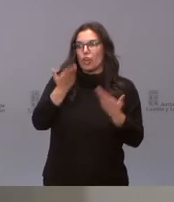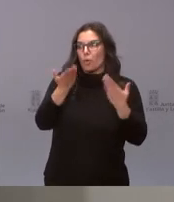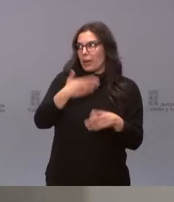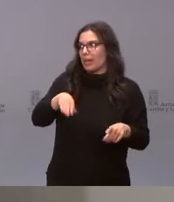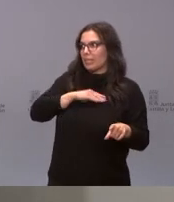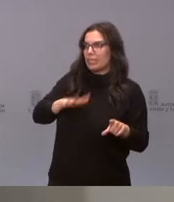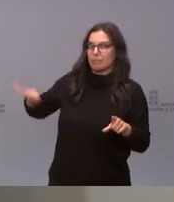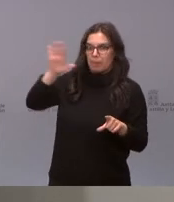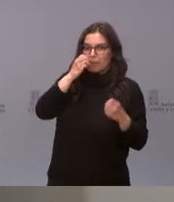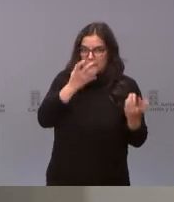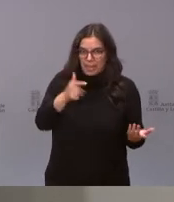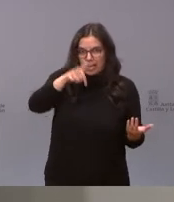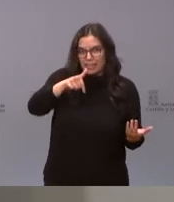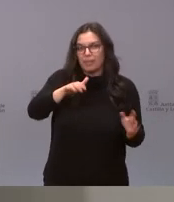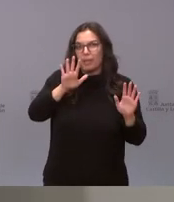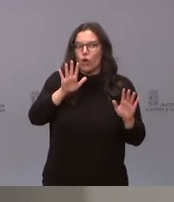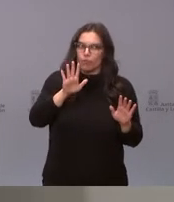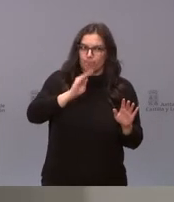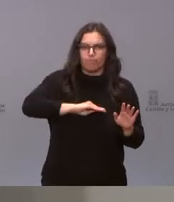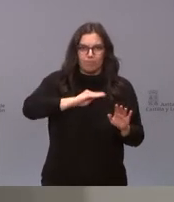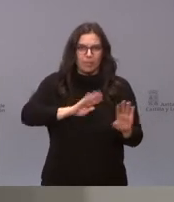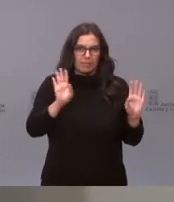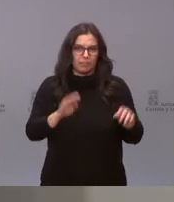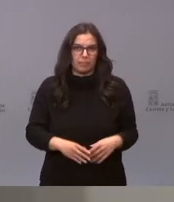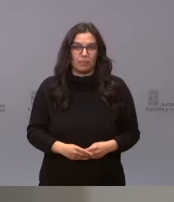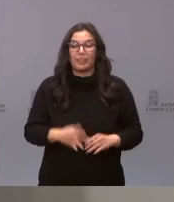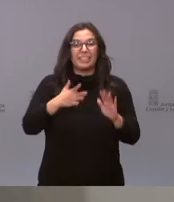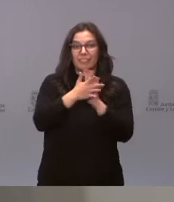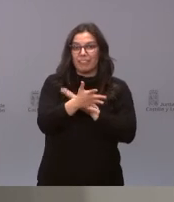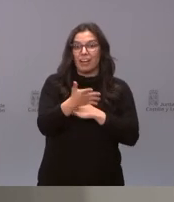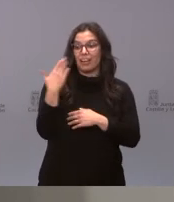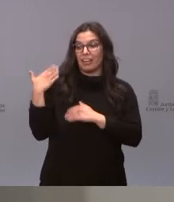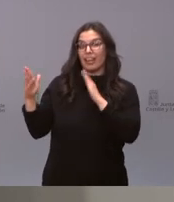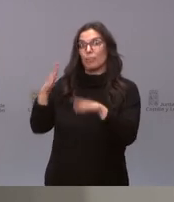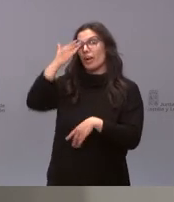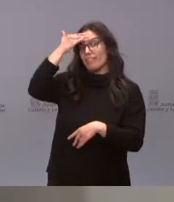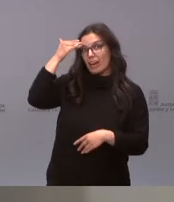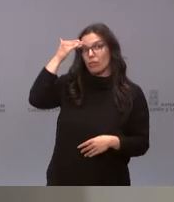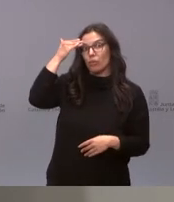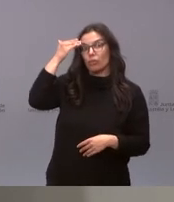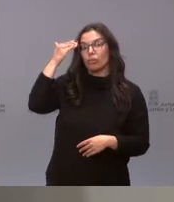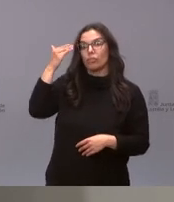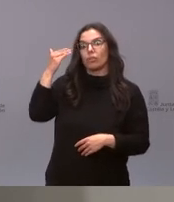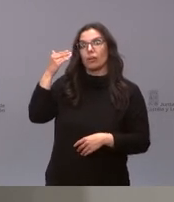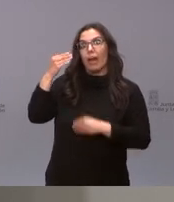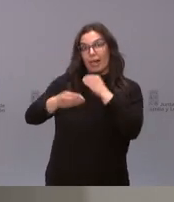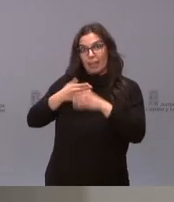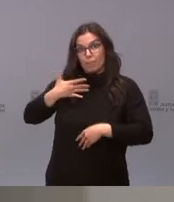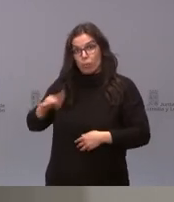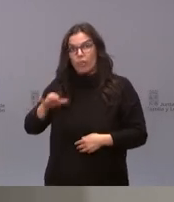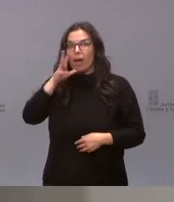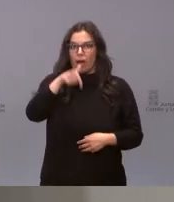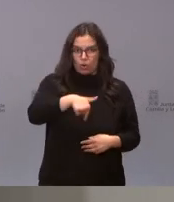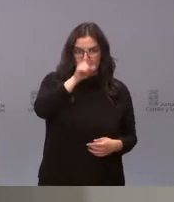bien sigue siendo una incidencia acumulada alta es decir que todo lo que pudimos hacer el verano lo podemos hacer ahora pero